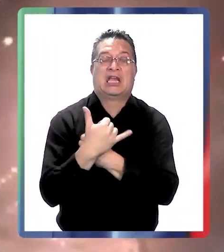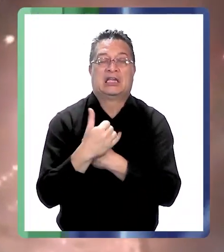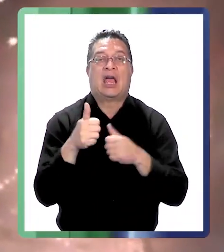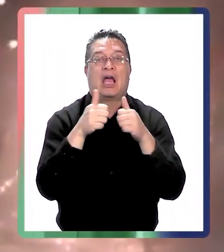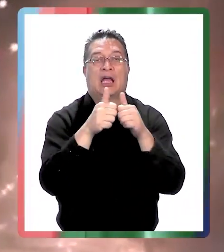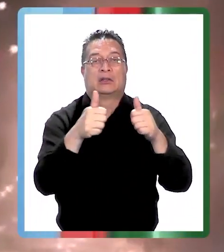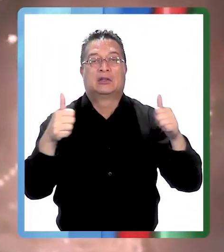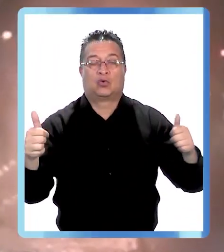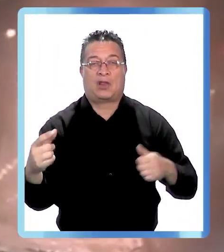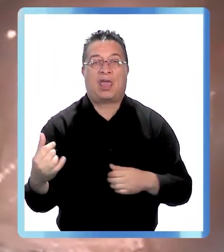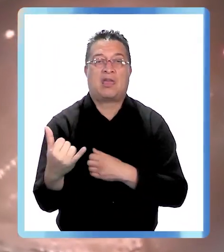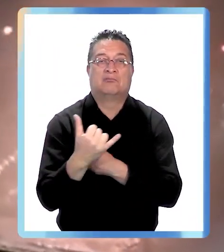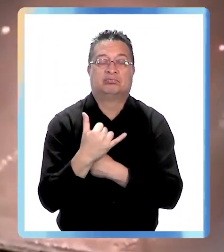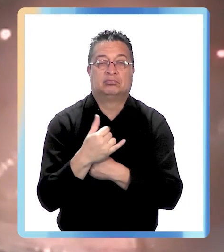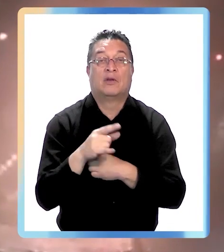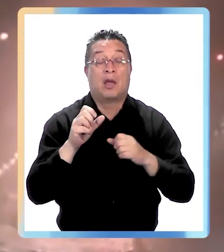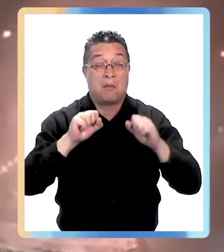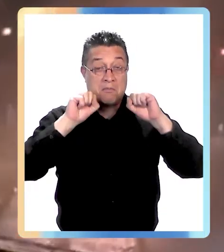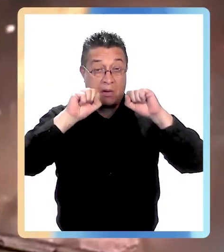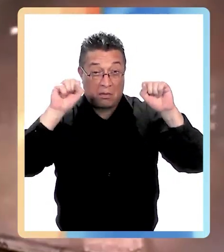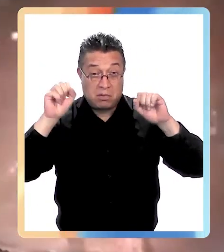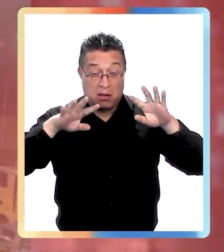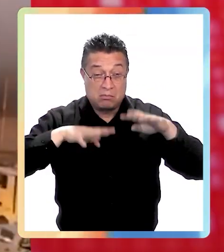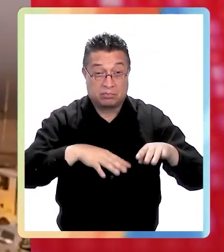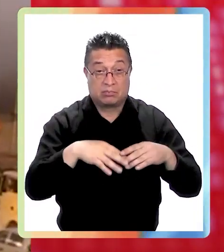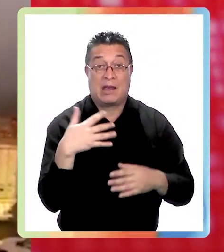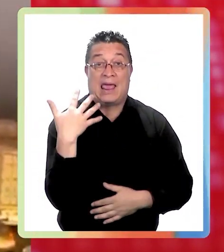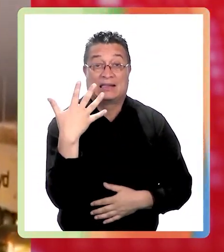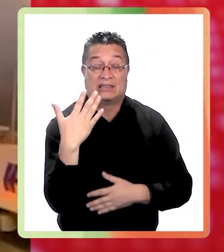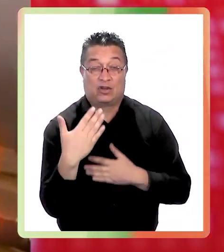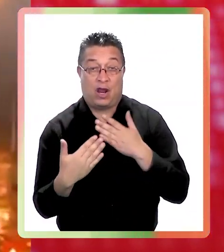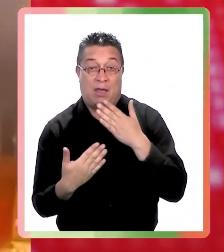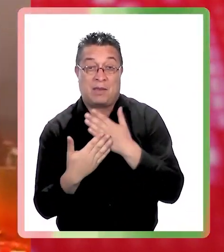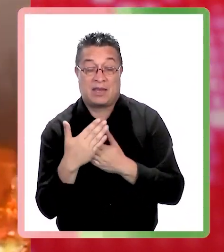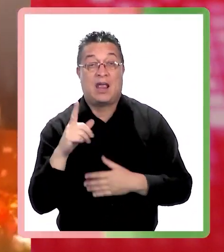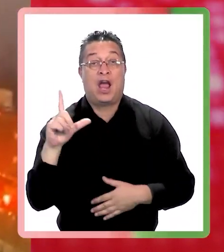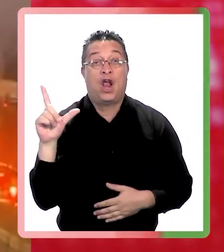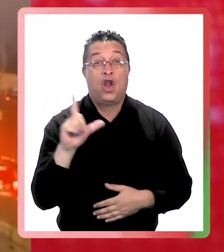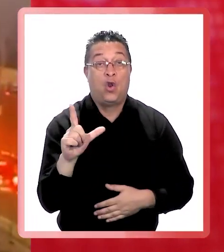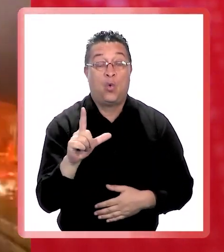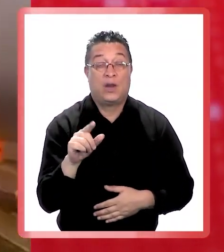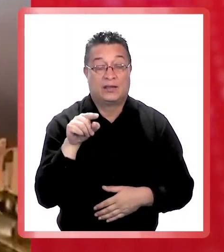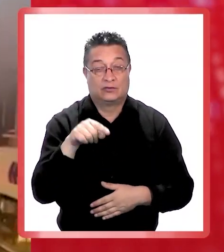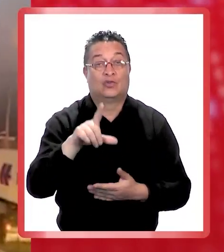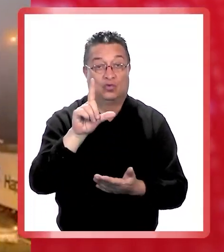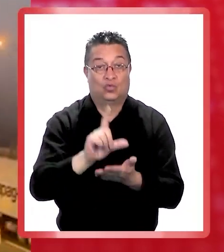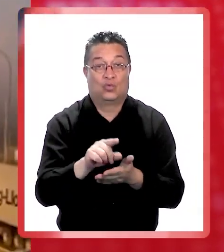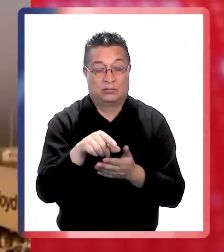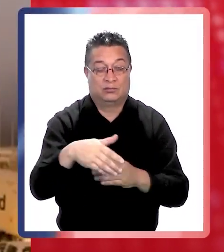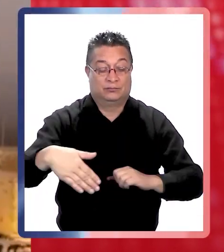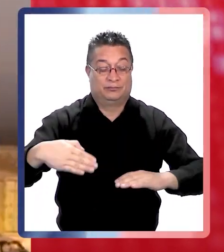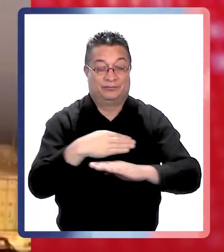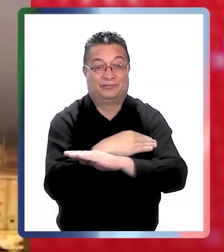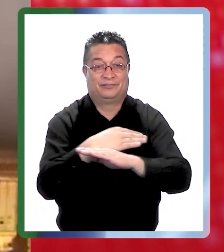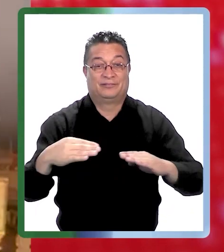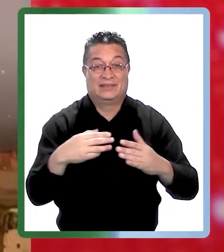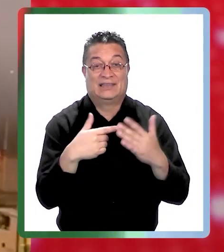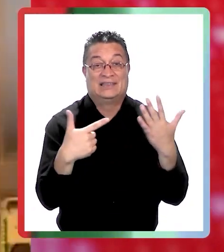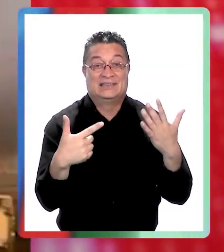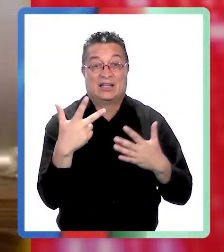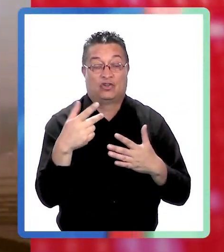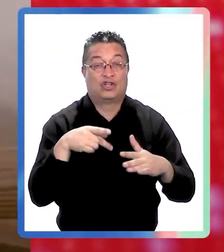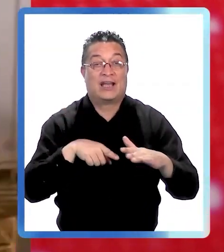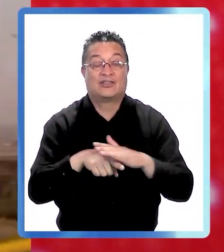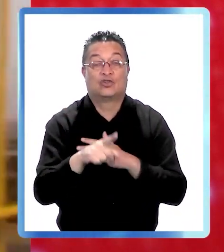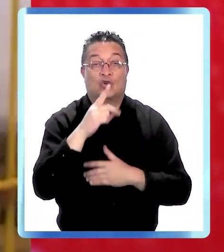por la autoridad gubernamental. Durante la manifestación iniciada a las 5 de la madrugada de este lunes, en uno de sus puntos en la ruta 78